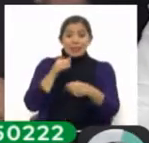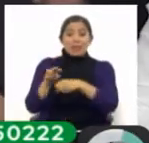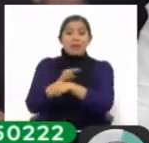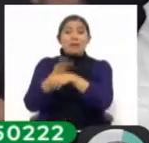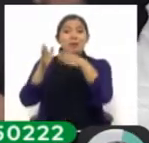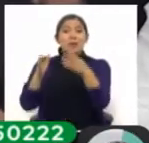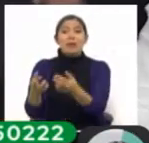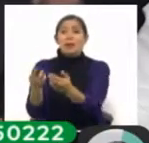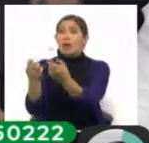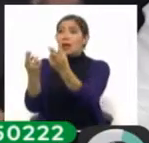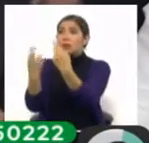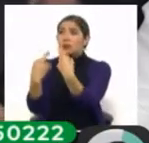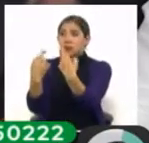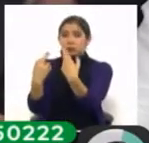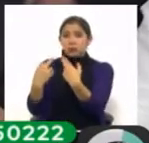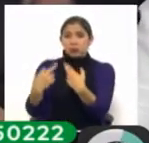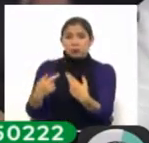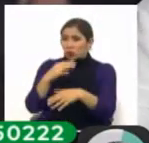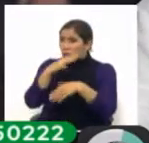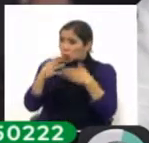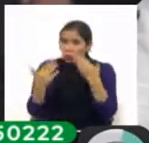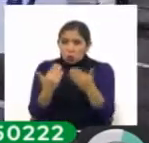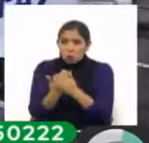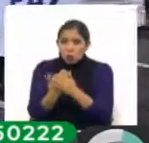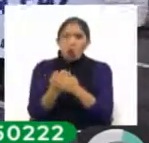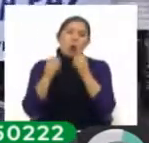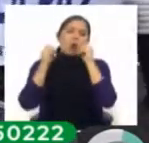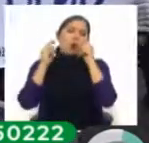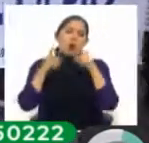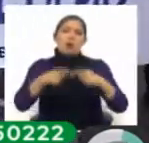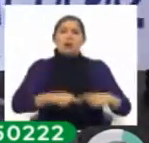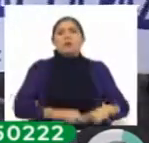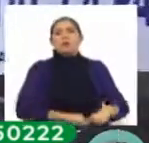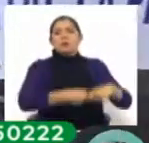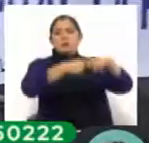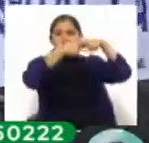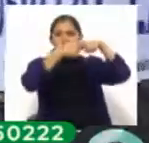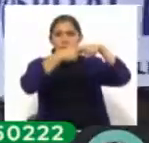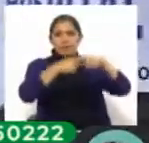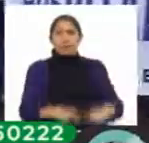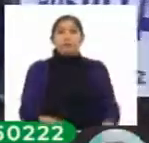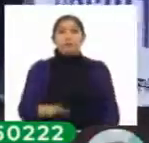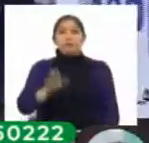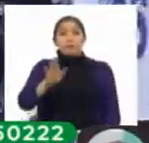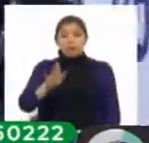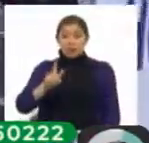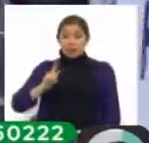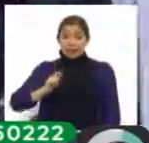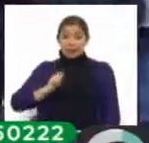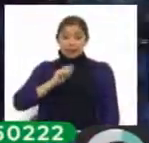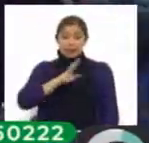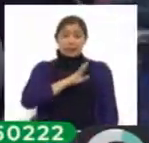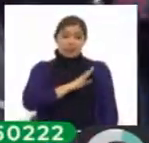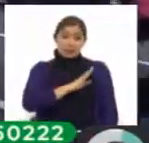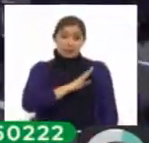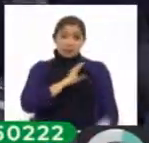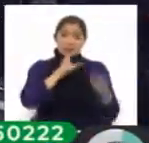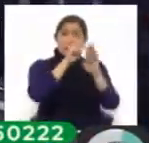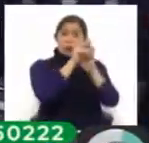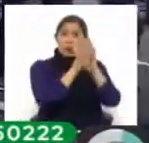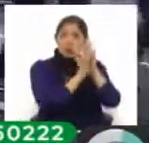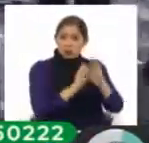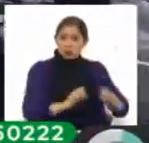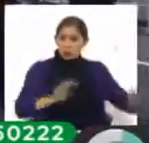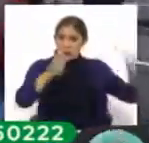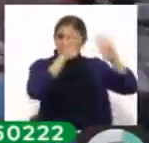todas las peticiones de los profesionales en salud. Una sentencia emitida por el Tribunal Constitucional Plurinacional reconoció